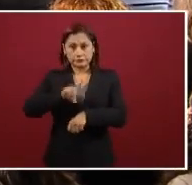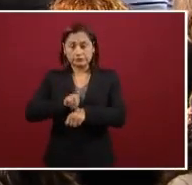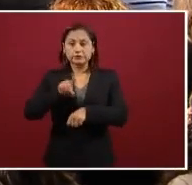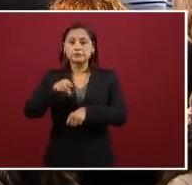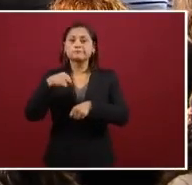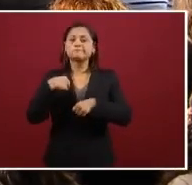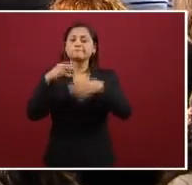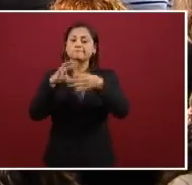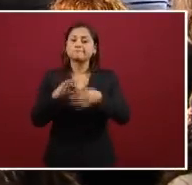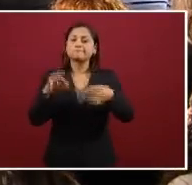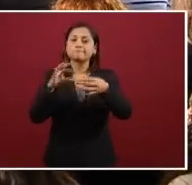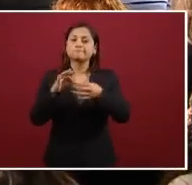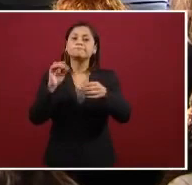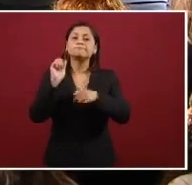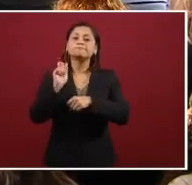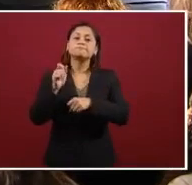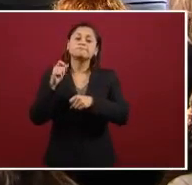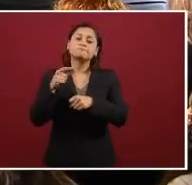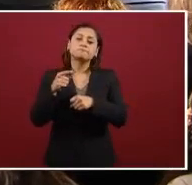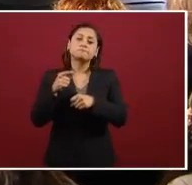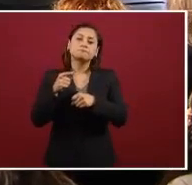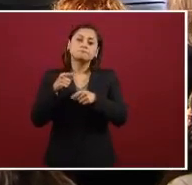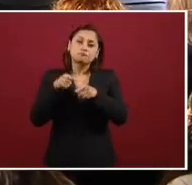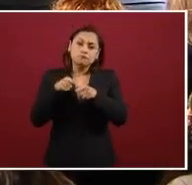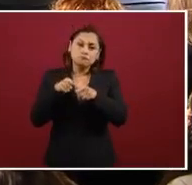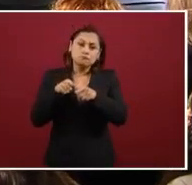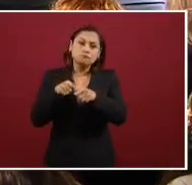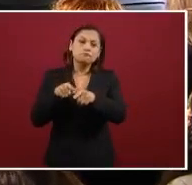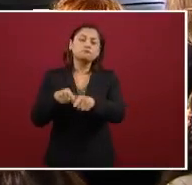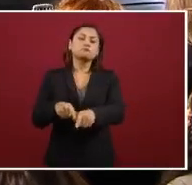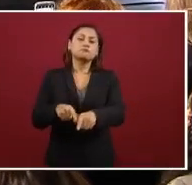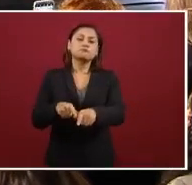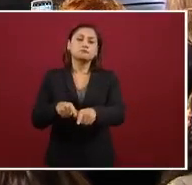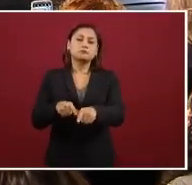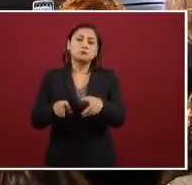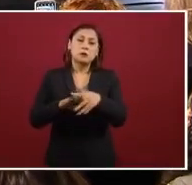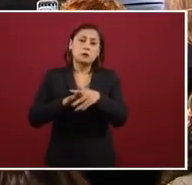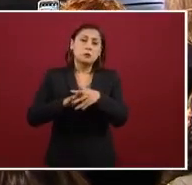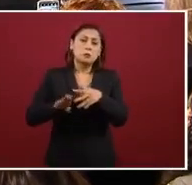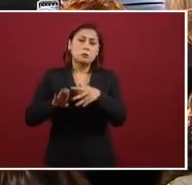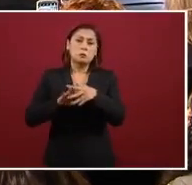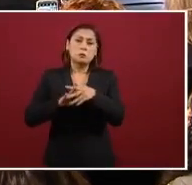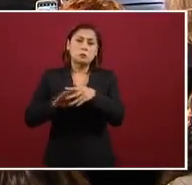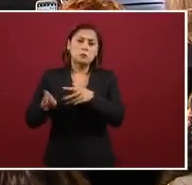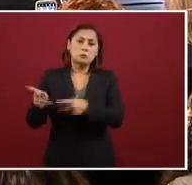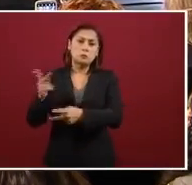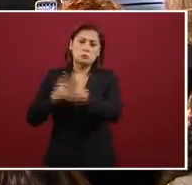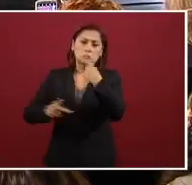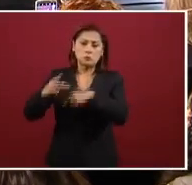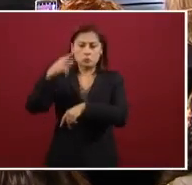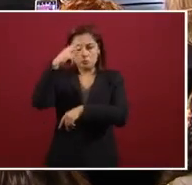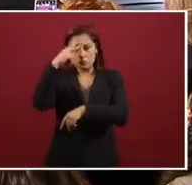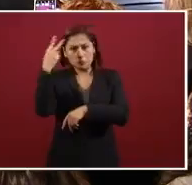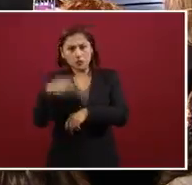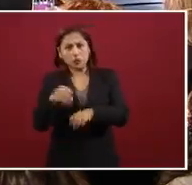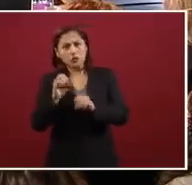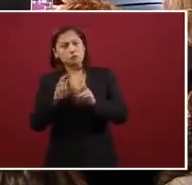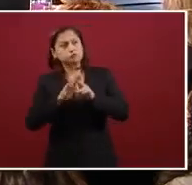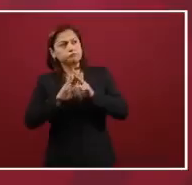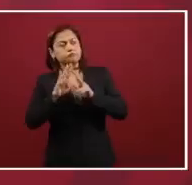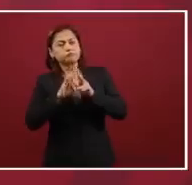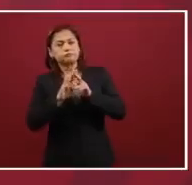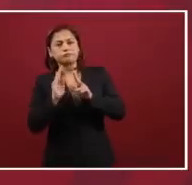sigue reduciéndose el flujo migratorio hacia México y los Estados Unidos. Para el